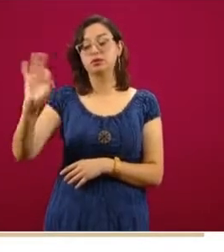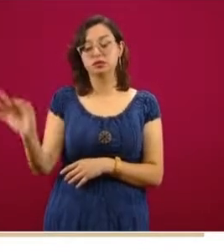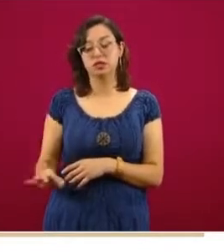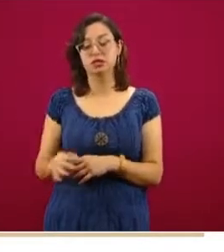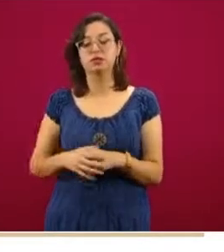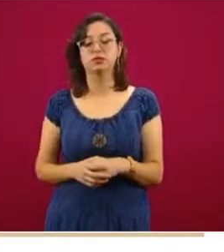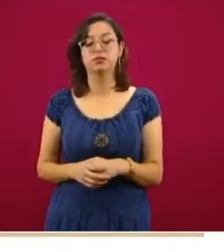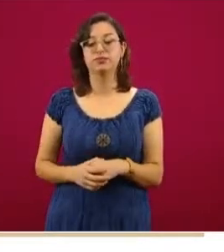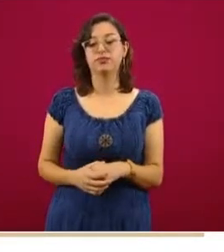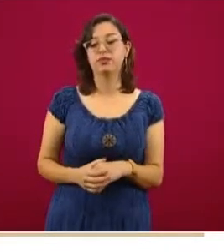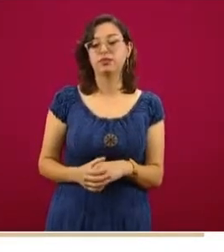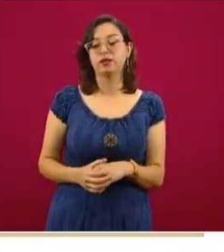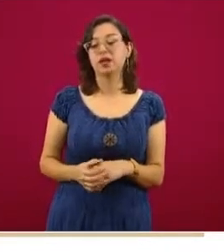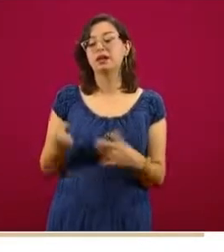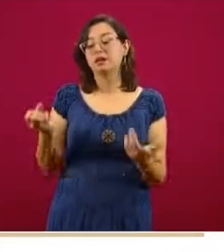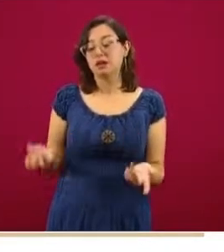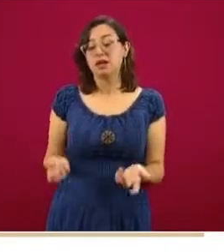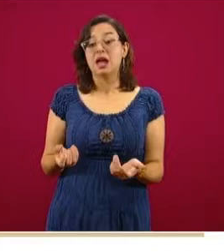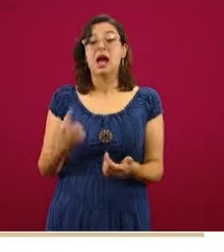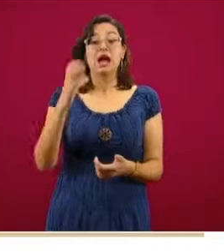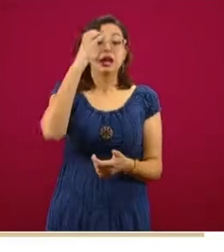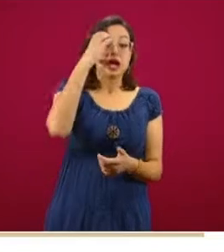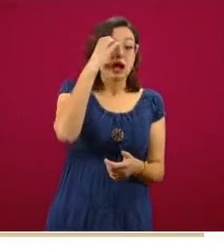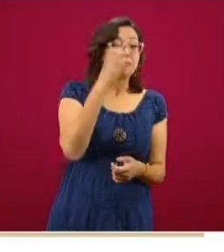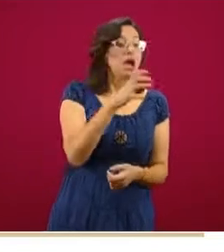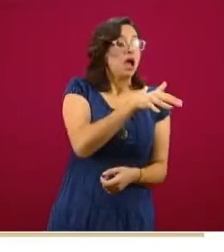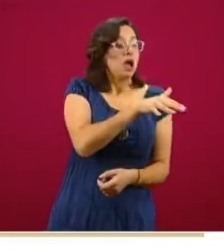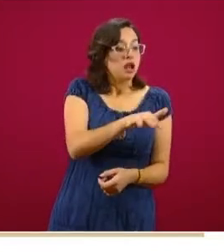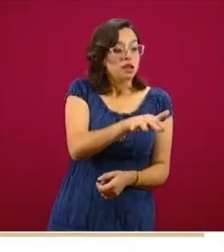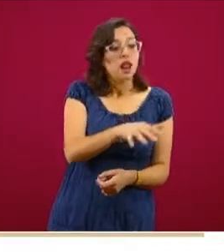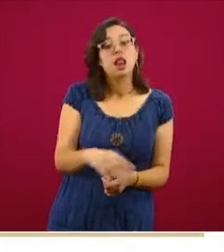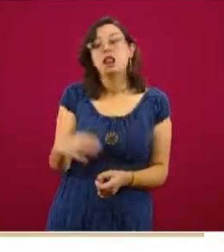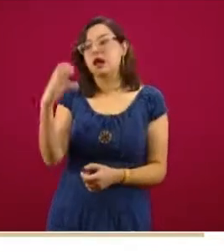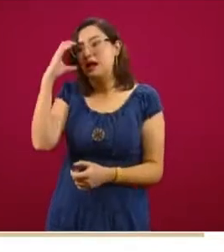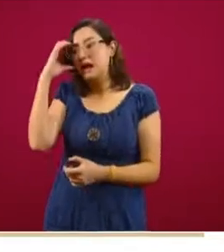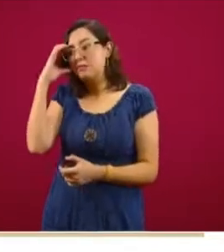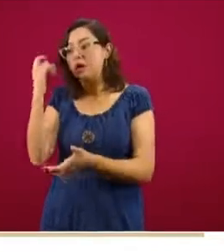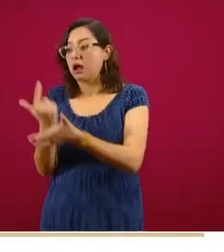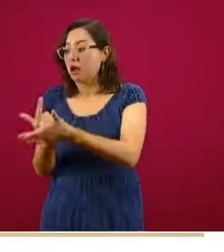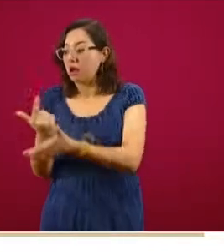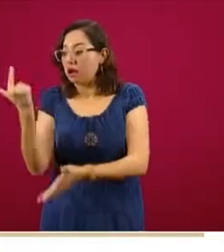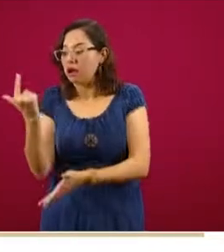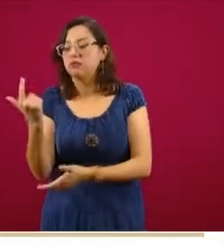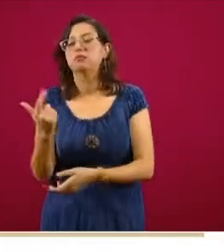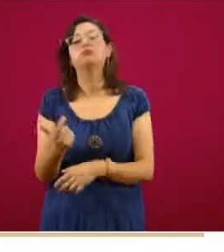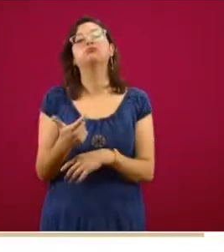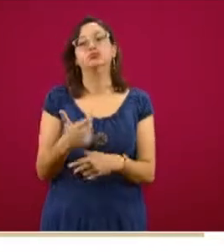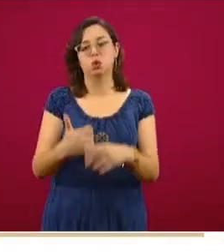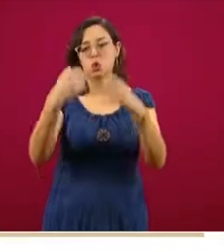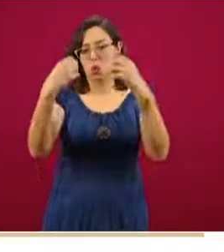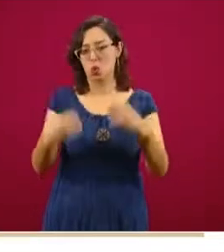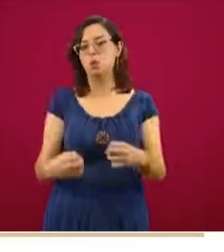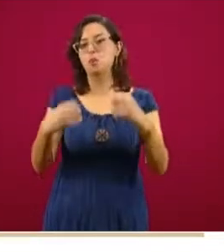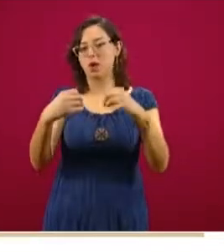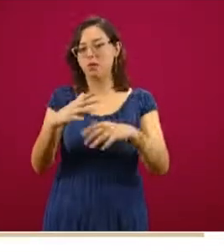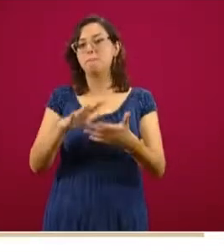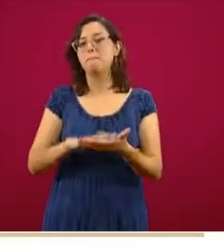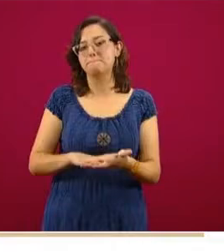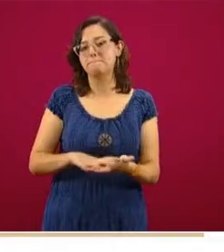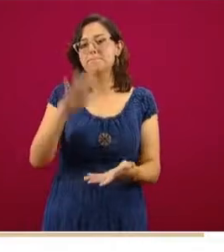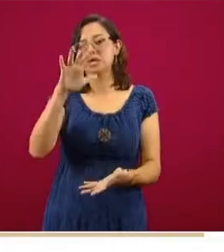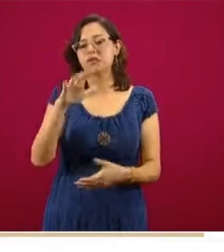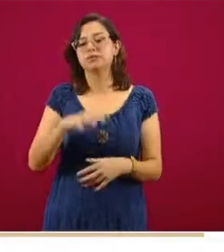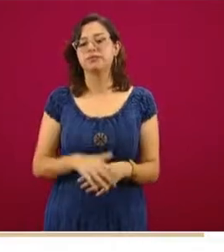los primeros 3 estados, tanto en camas generales como en camas críticas, pues son los que tienen la mayor cantidad de ocupación y